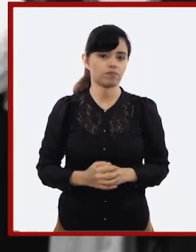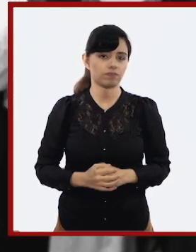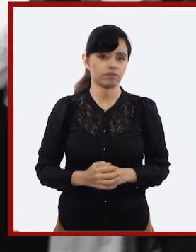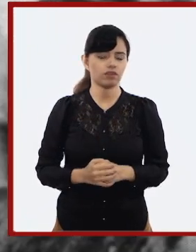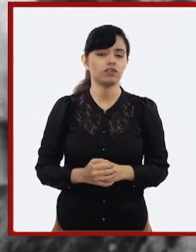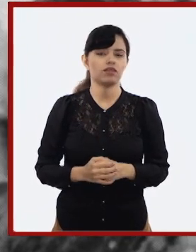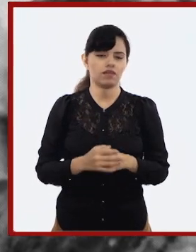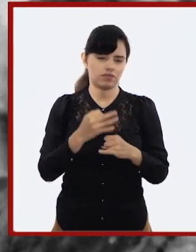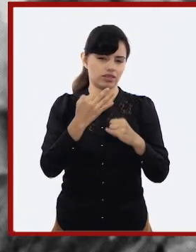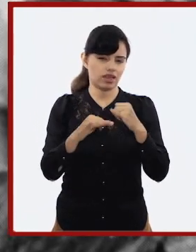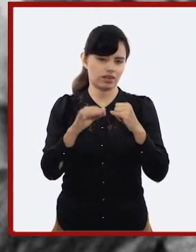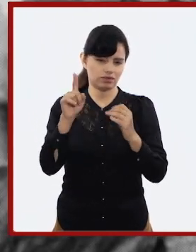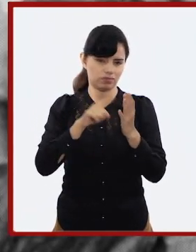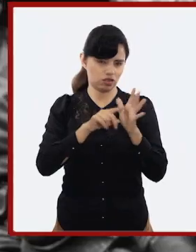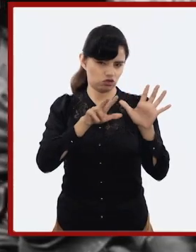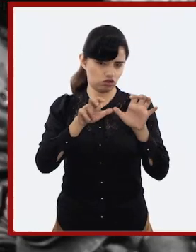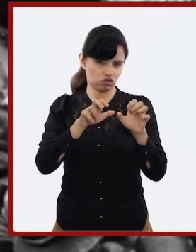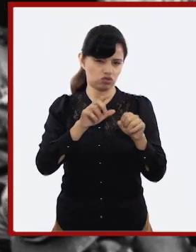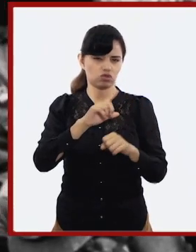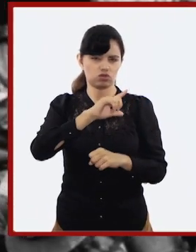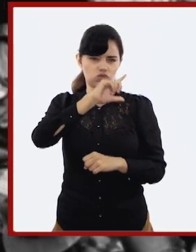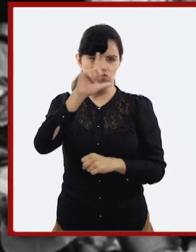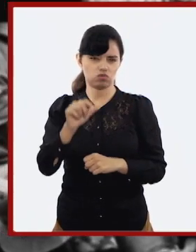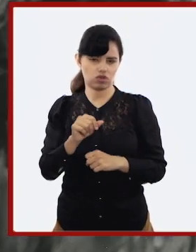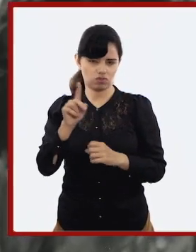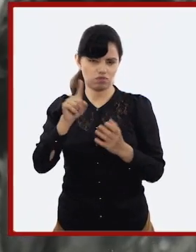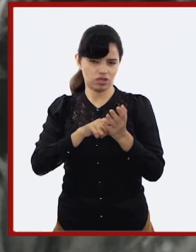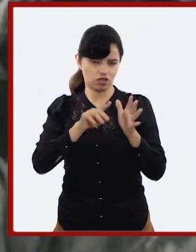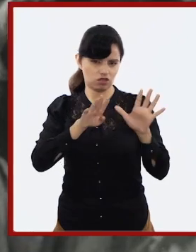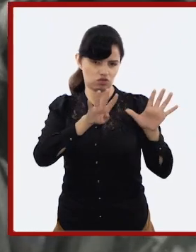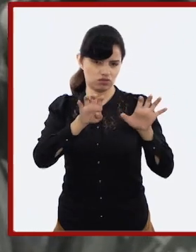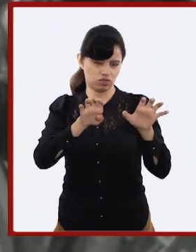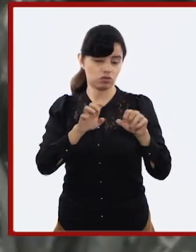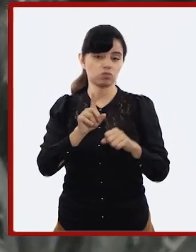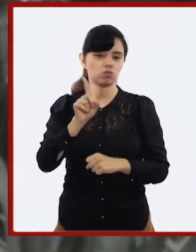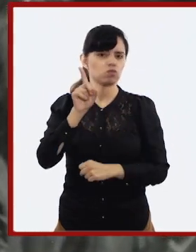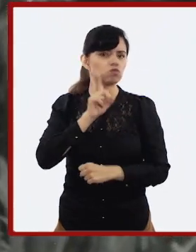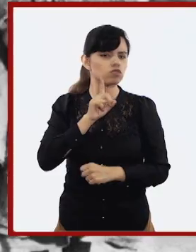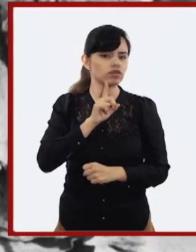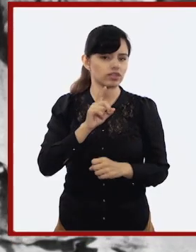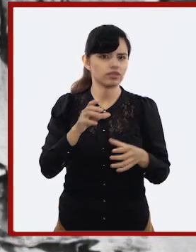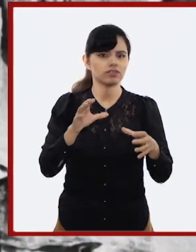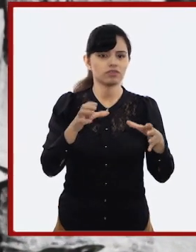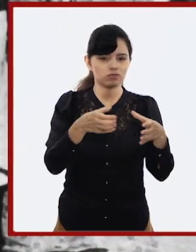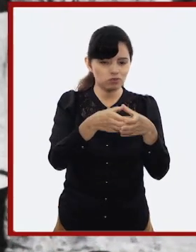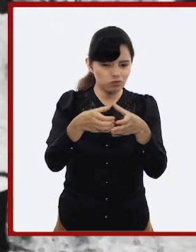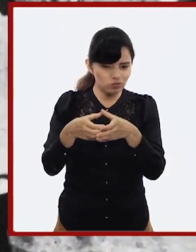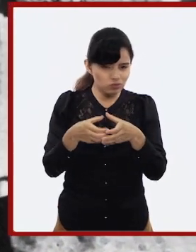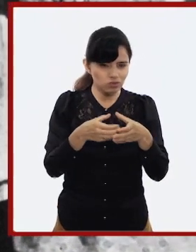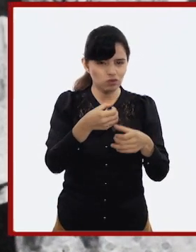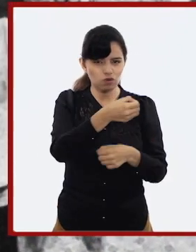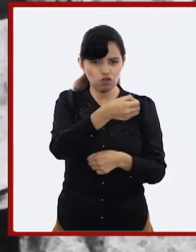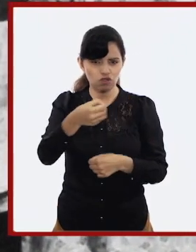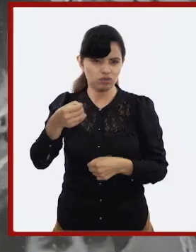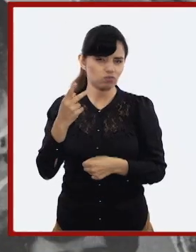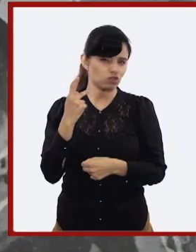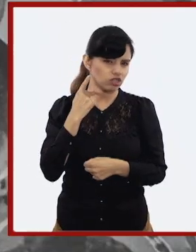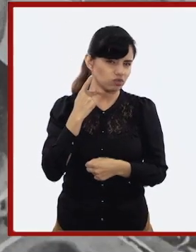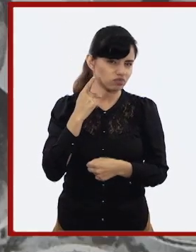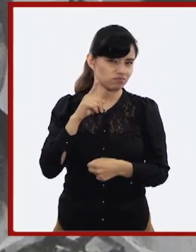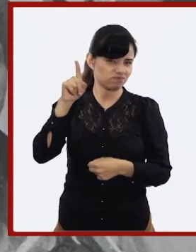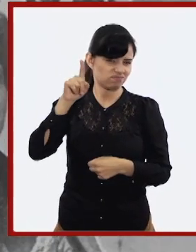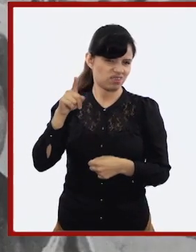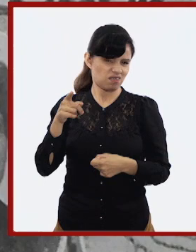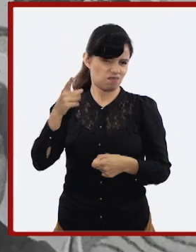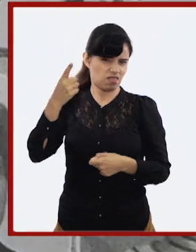siglo XIX y principios del XX, las mujeres habían empezado a organizar clubes políticos contra la dictadura.